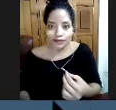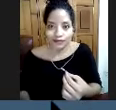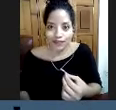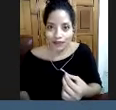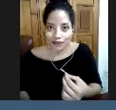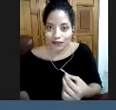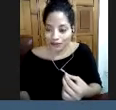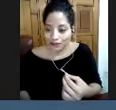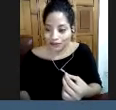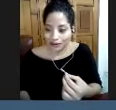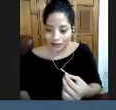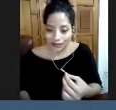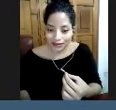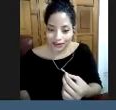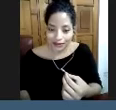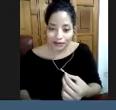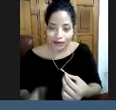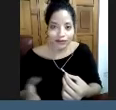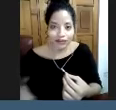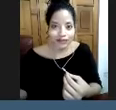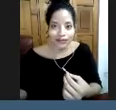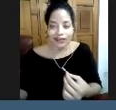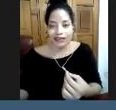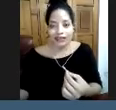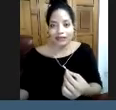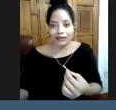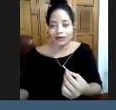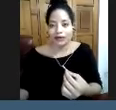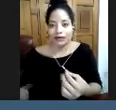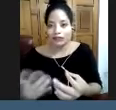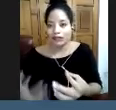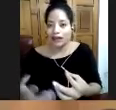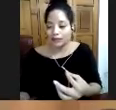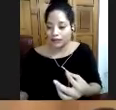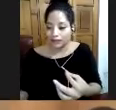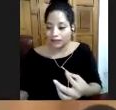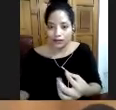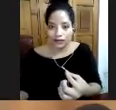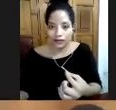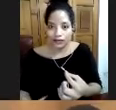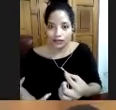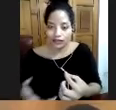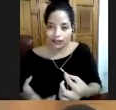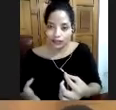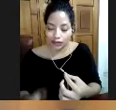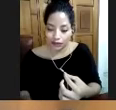Santos, ¿puede por favor respondernos a la misma pregunta? Si durante las clases virtuales usted ha percibido o ha visto alguna situación que ponga